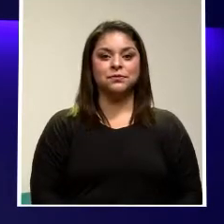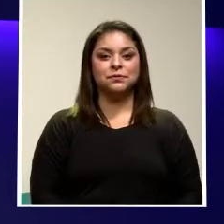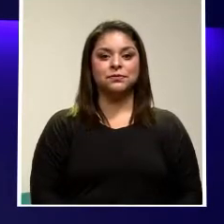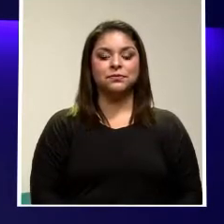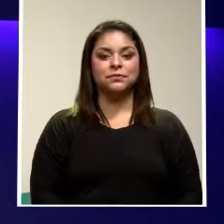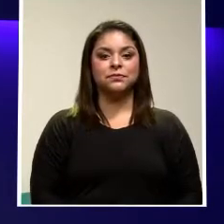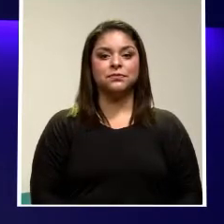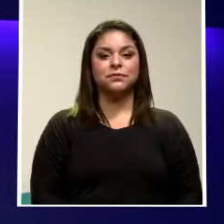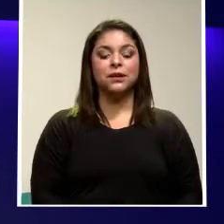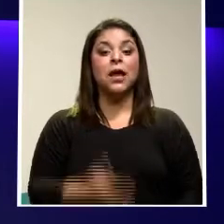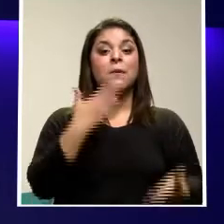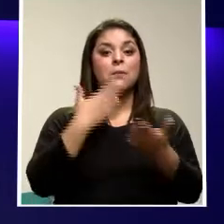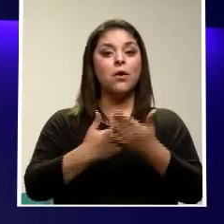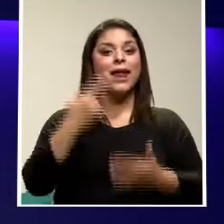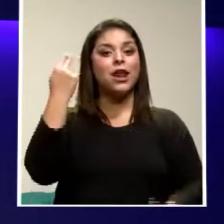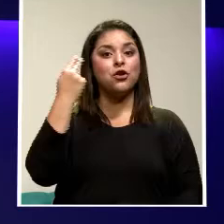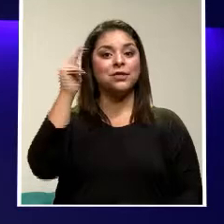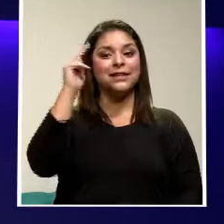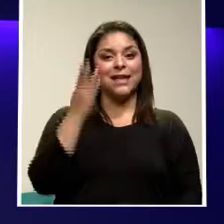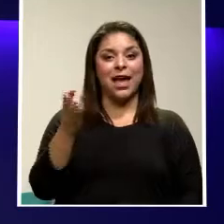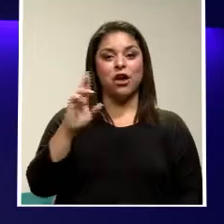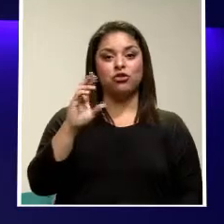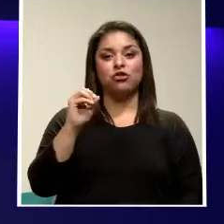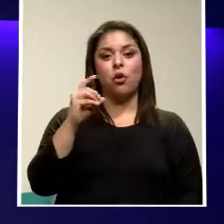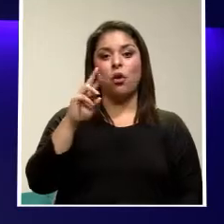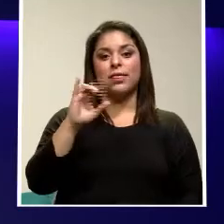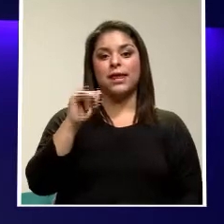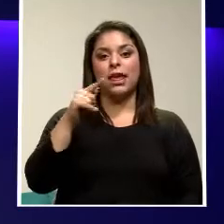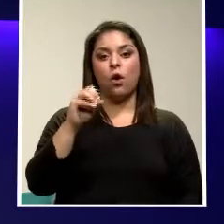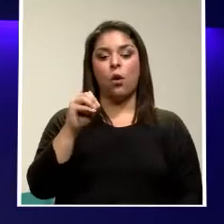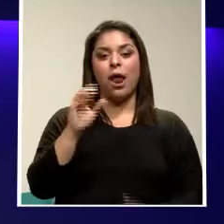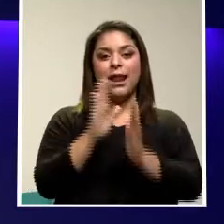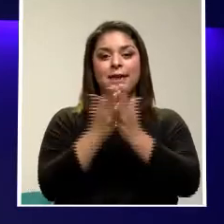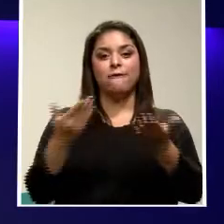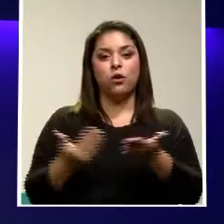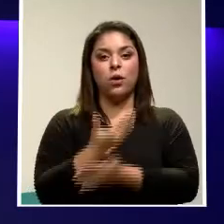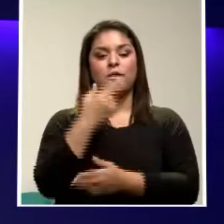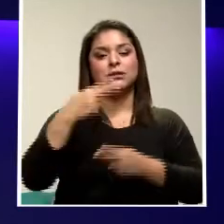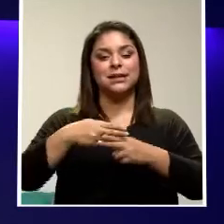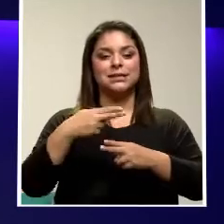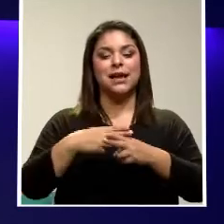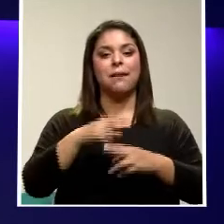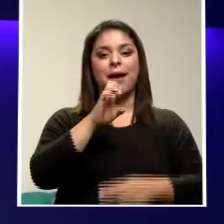Buenísima noticia, Rodrigo, tenés un libro nuevo que se llama El Viaje,